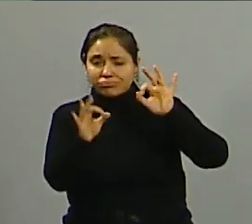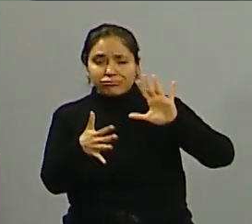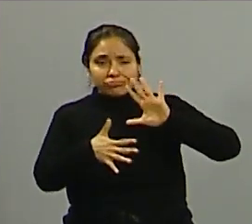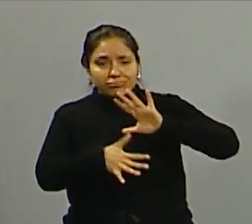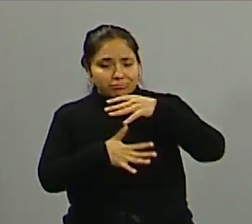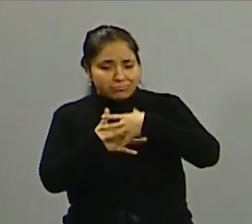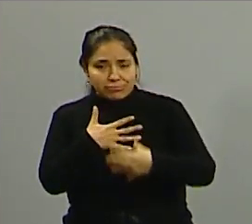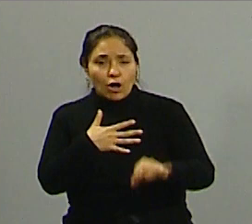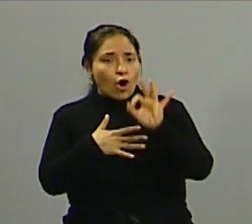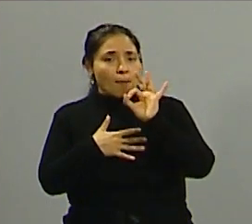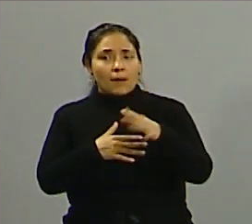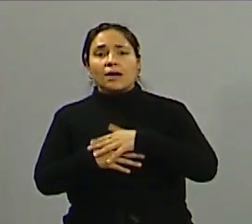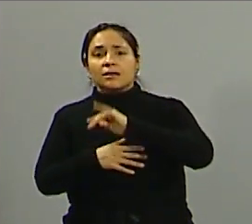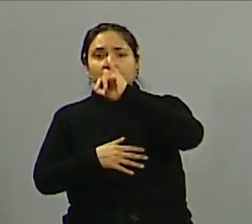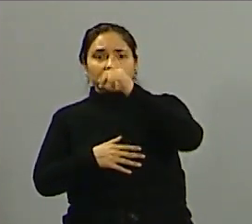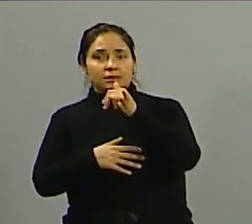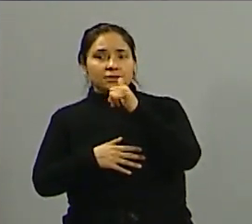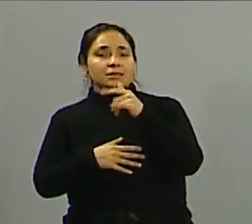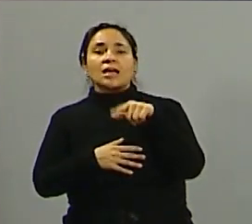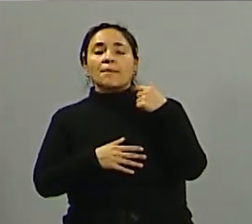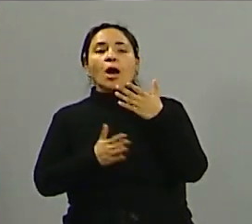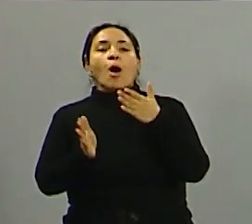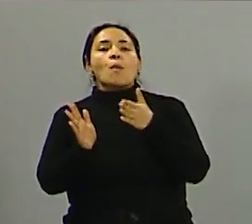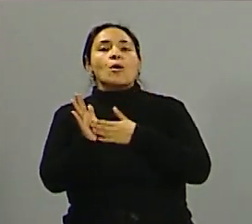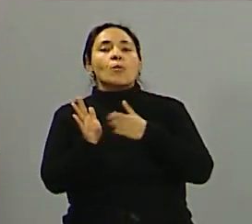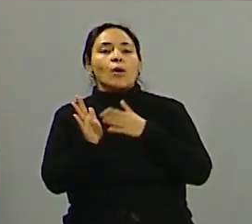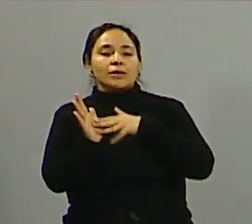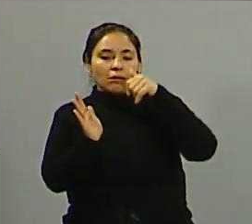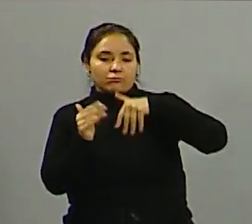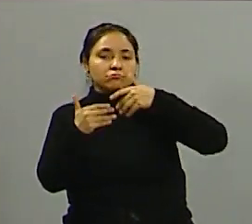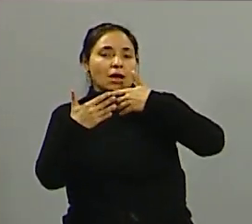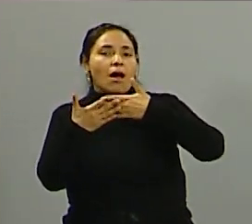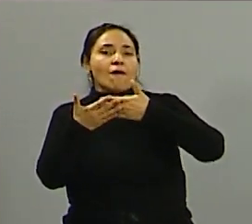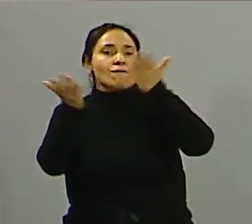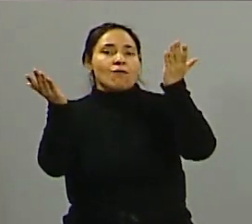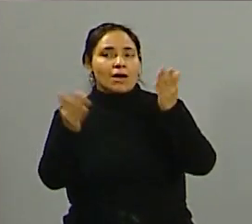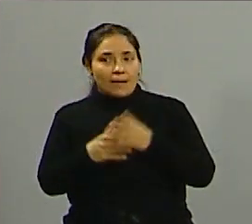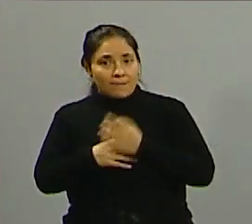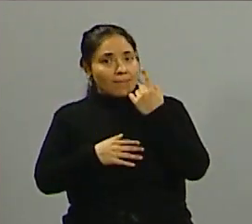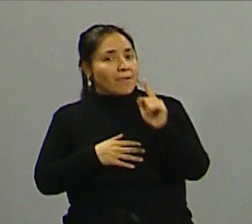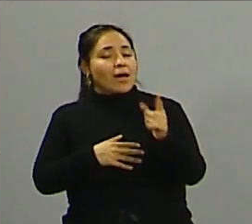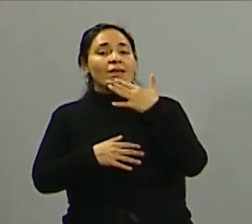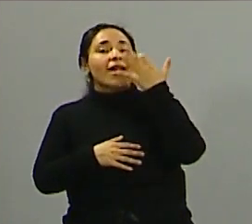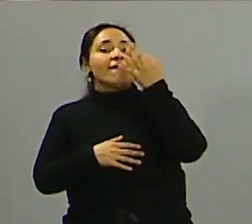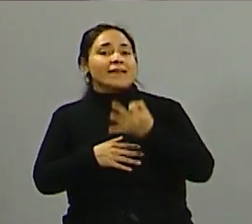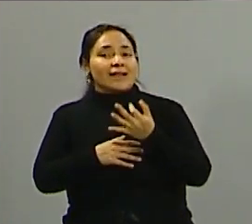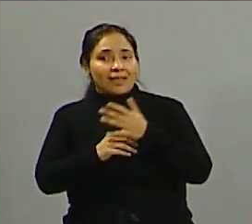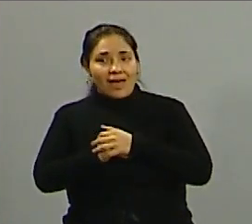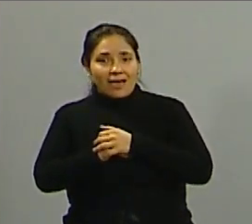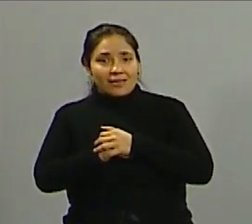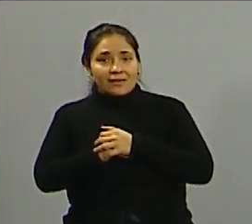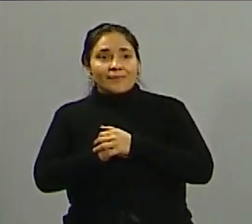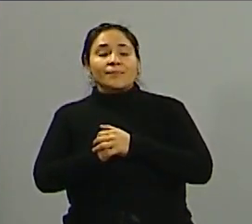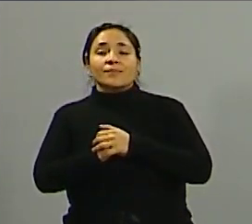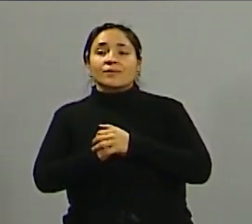que escuchamos que las propuestas son desde acá hacia afuera, pero bueno, acá hay algo real, ¿no? Es, che, tenemos que dar todo